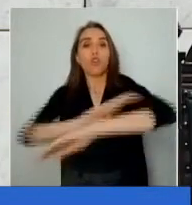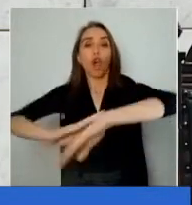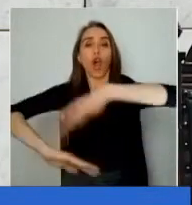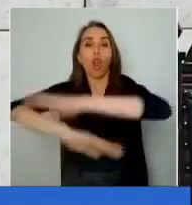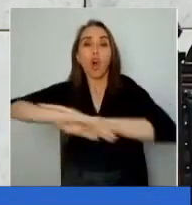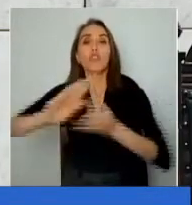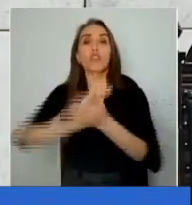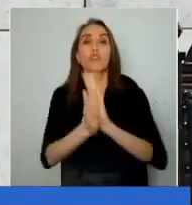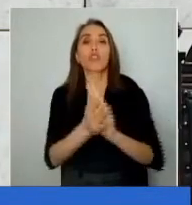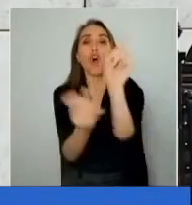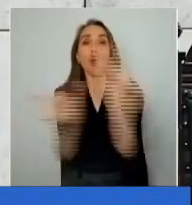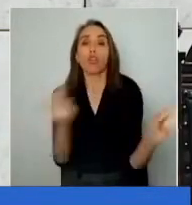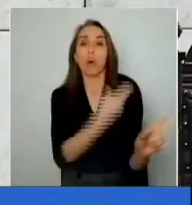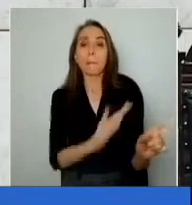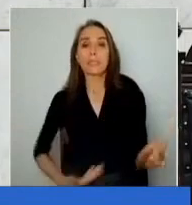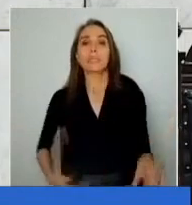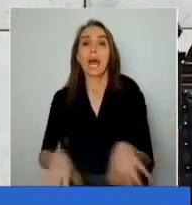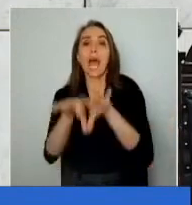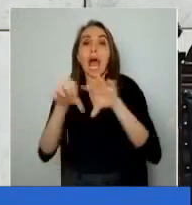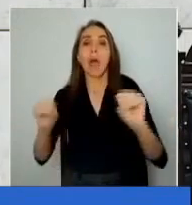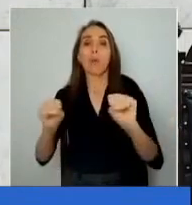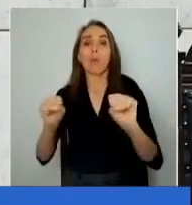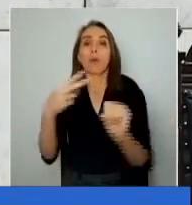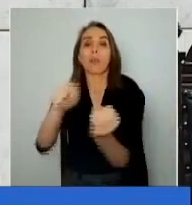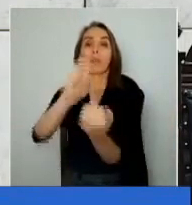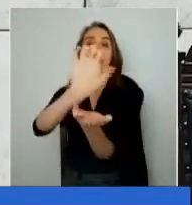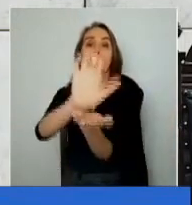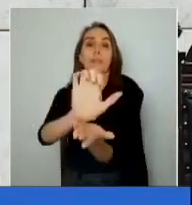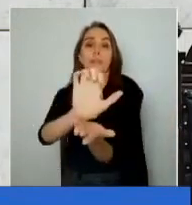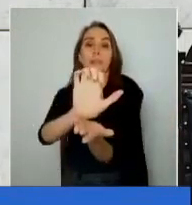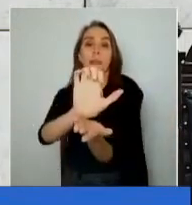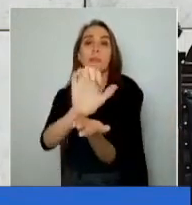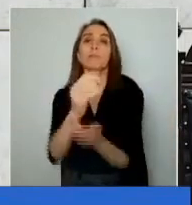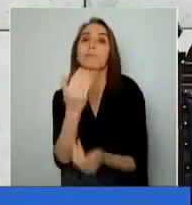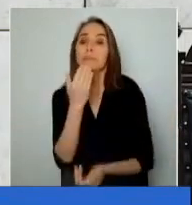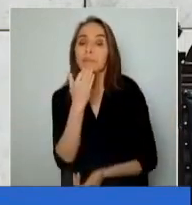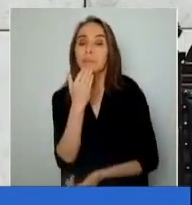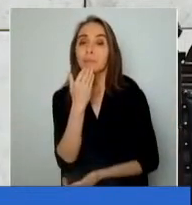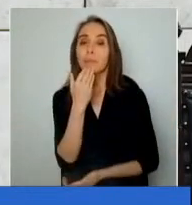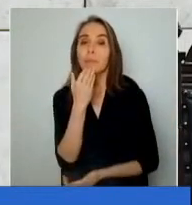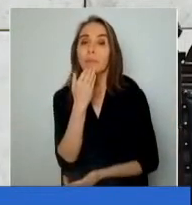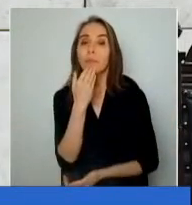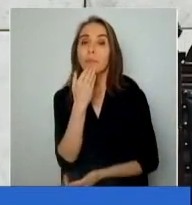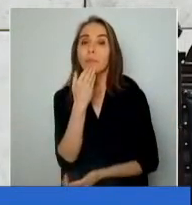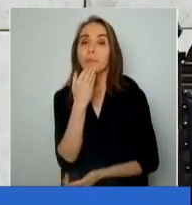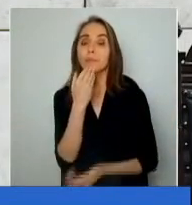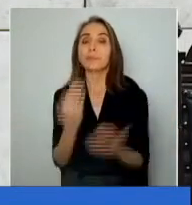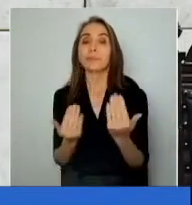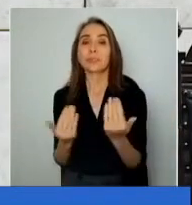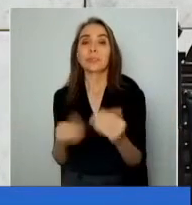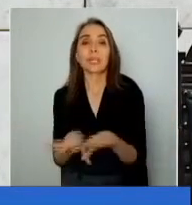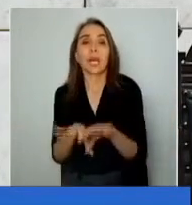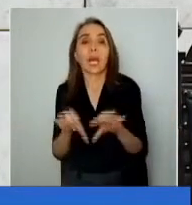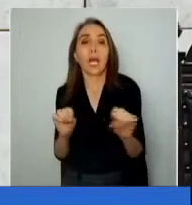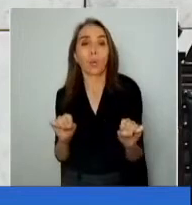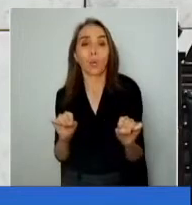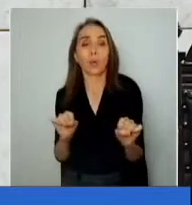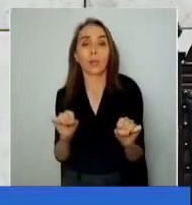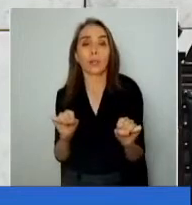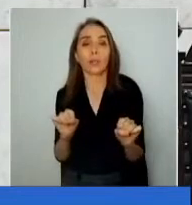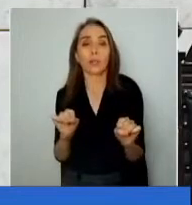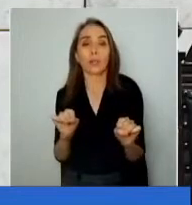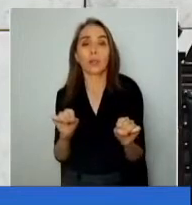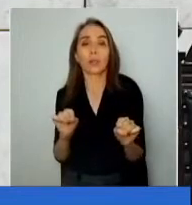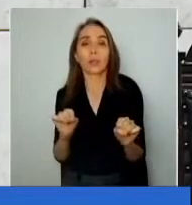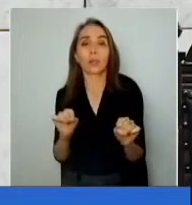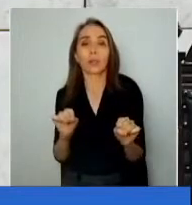de estado y a su vez tenemos que también estar de acuerdo en que hay que repartir esa